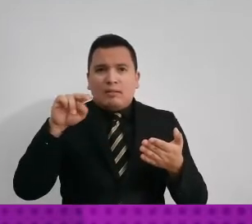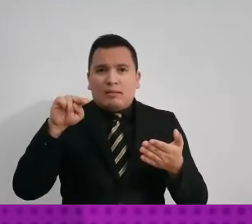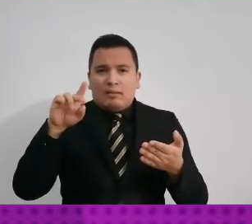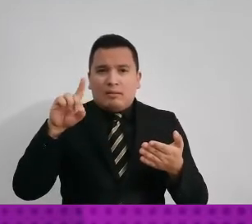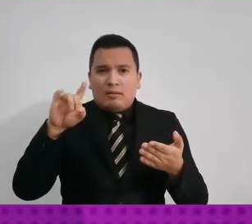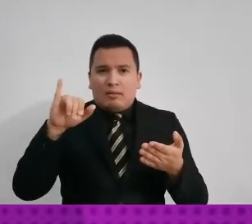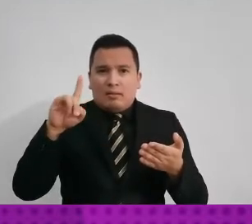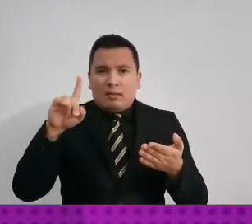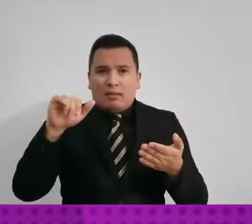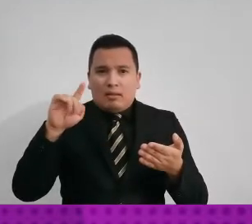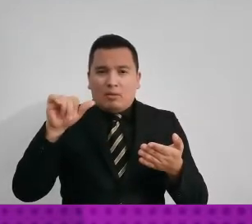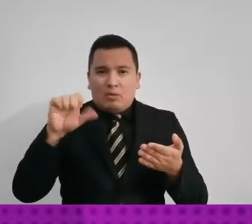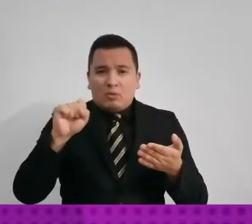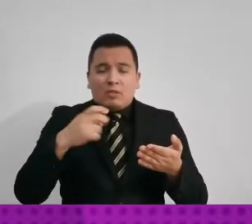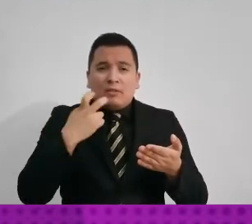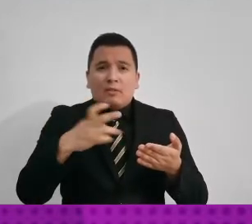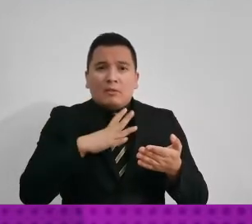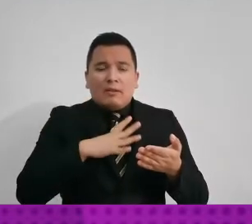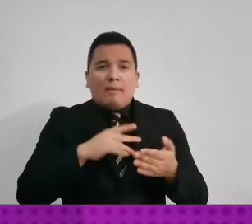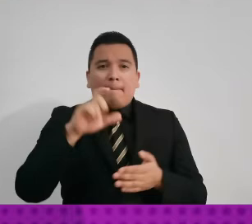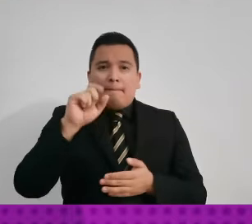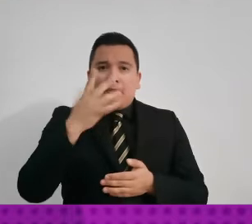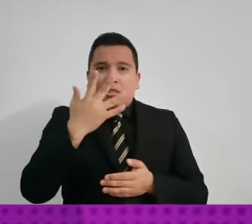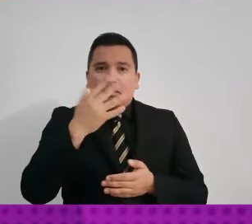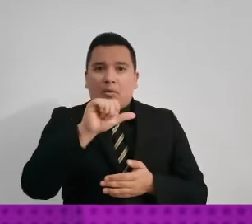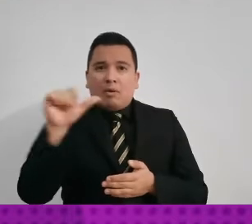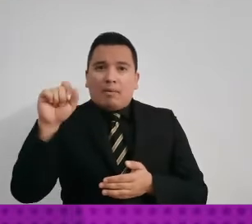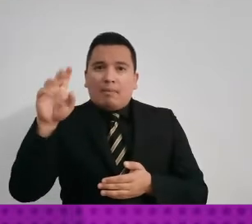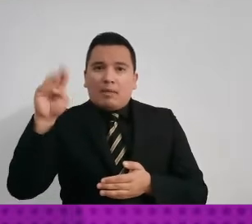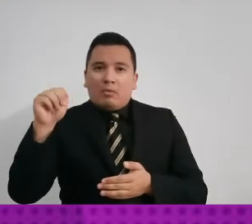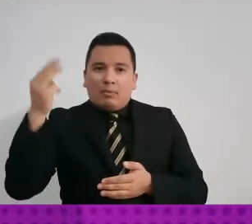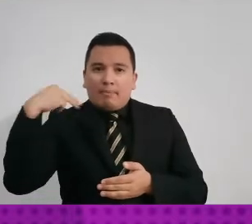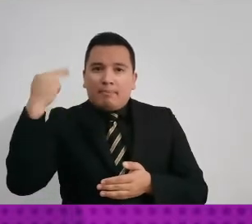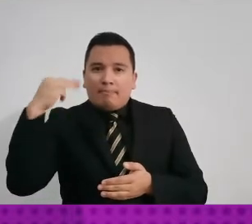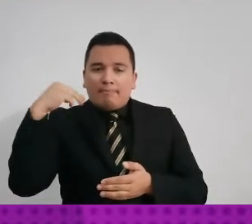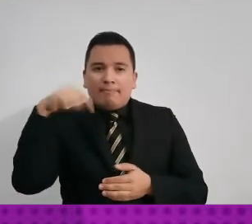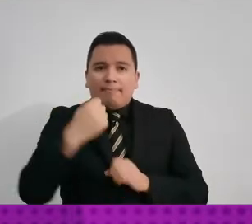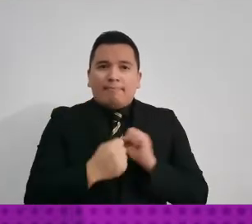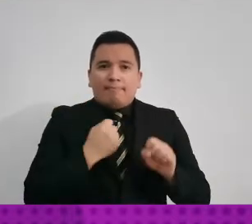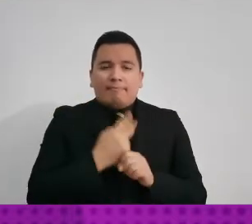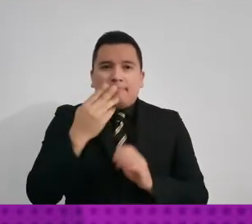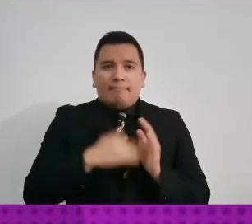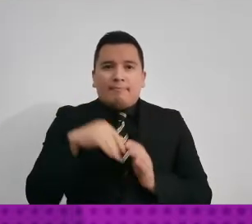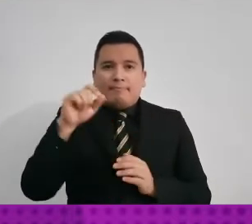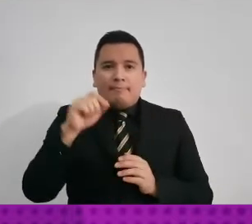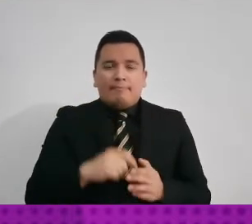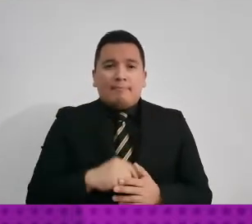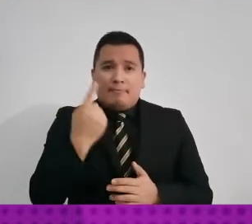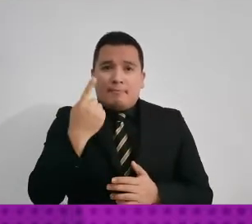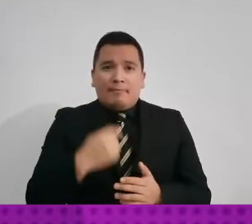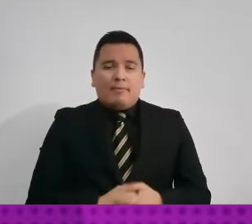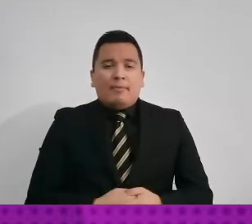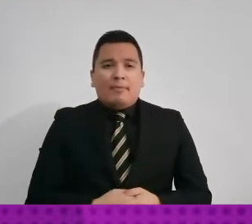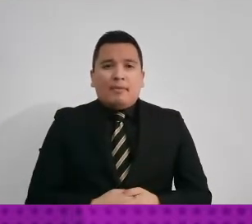para los ayuntamientos de Coahuila se va a llevar a cabo del 25 al 29 de marzo de este año